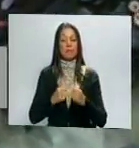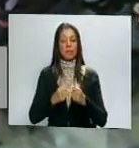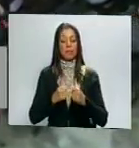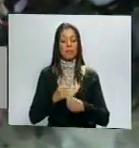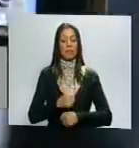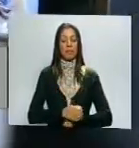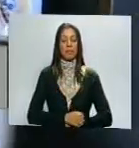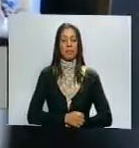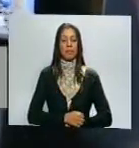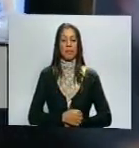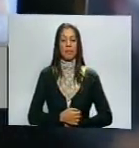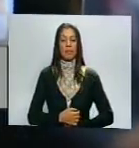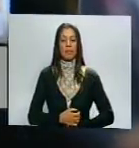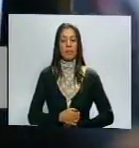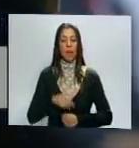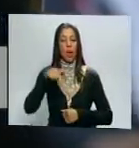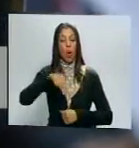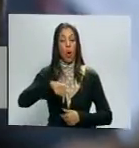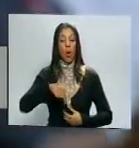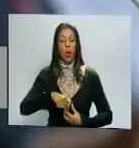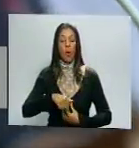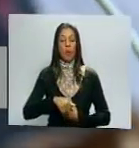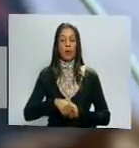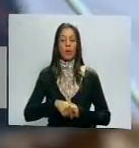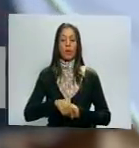poderes. Y hoy,